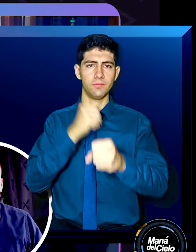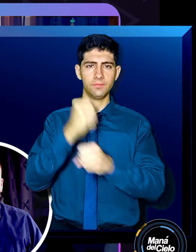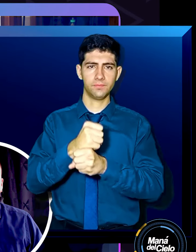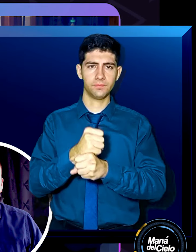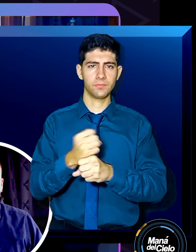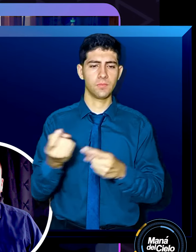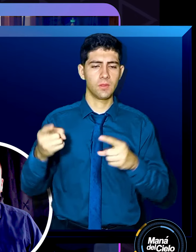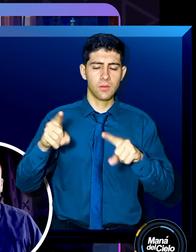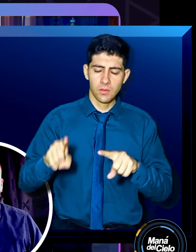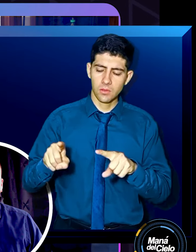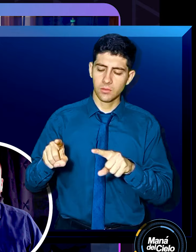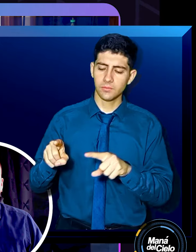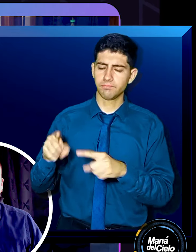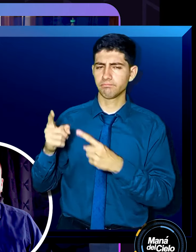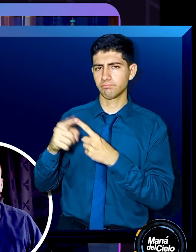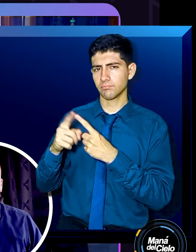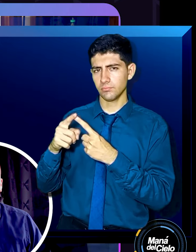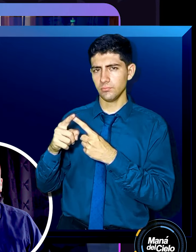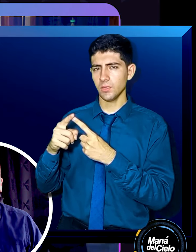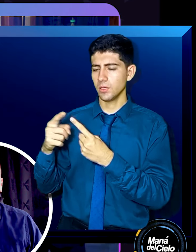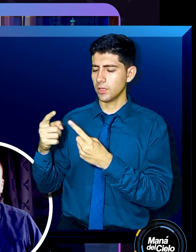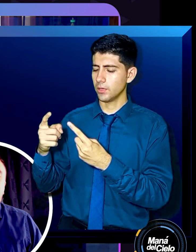que yo, el hermano